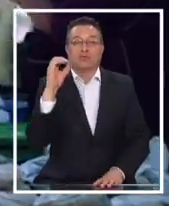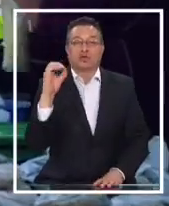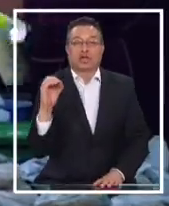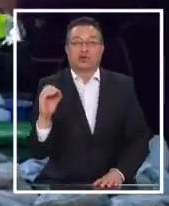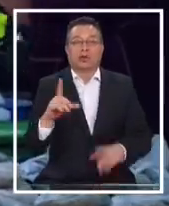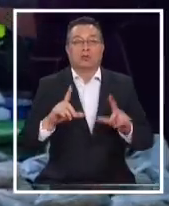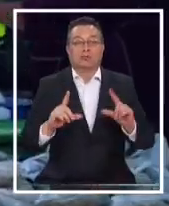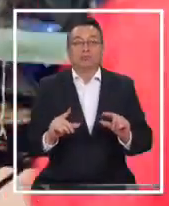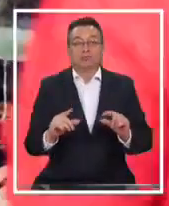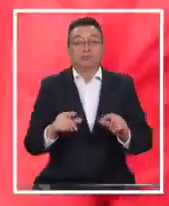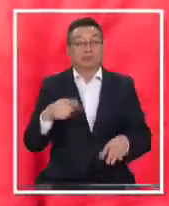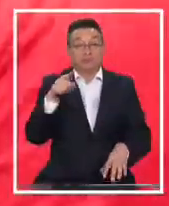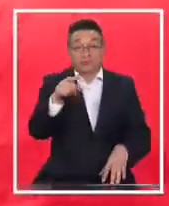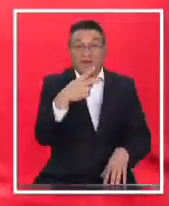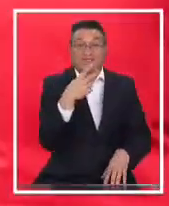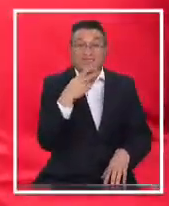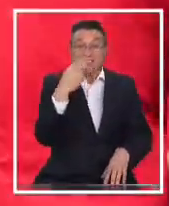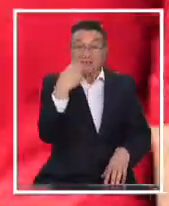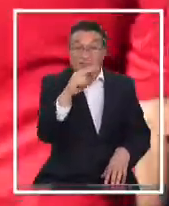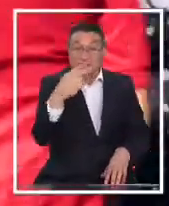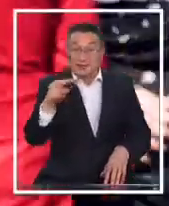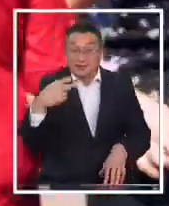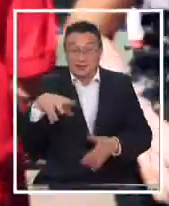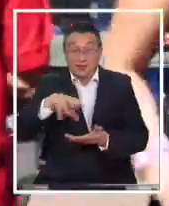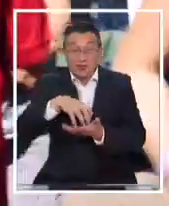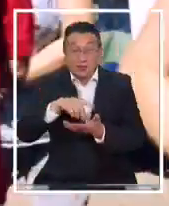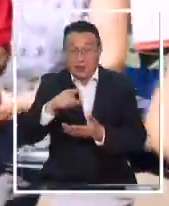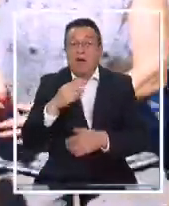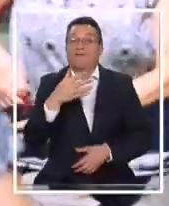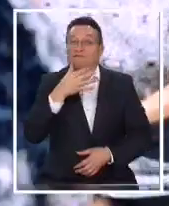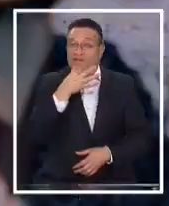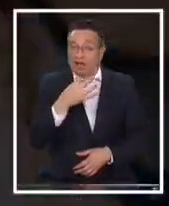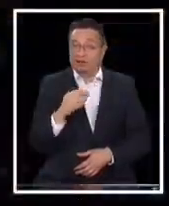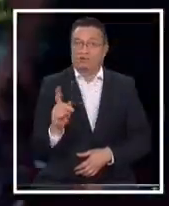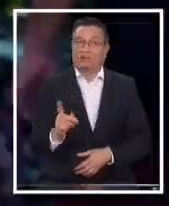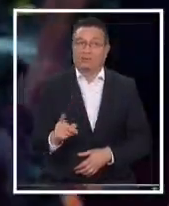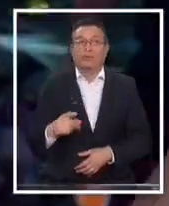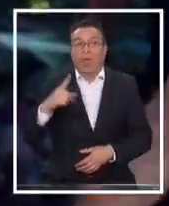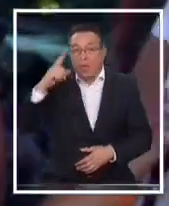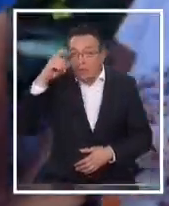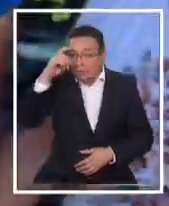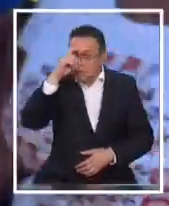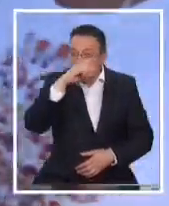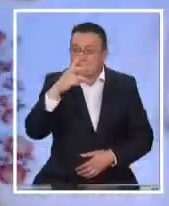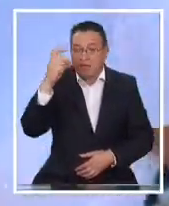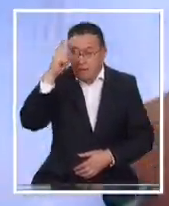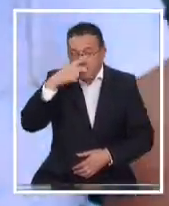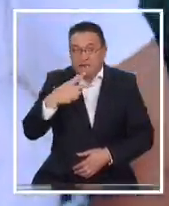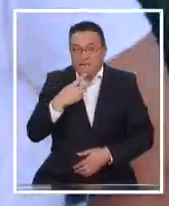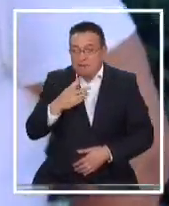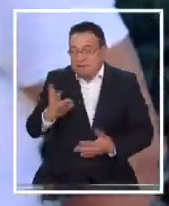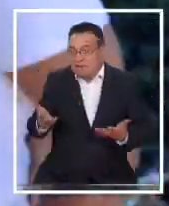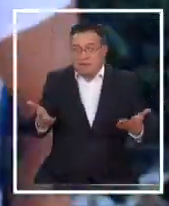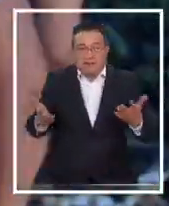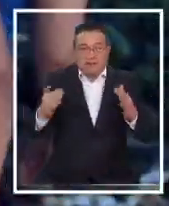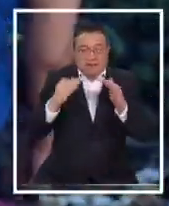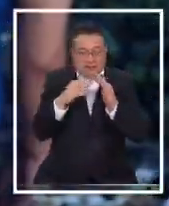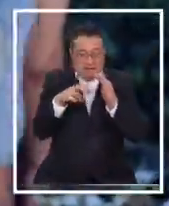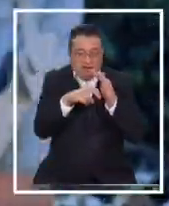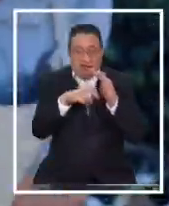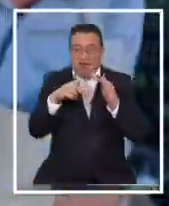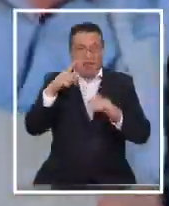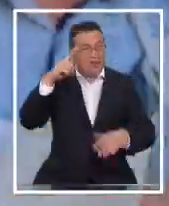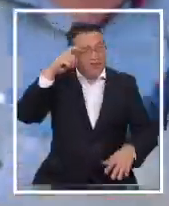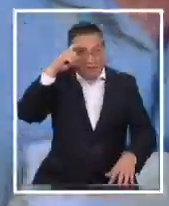39,2%, aunque sus propios habitantes reconocen que no ha sido fácil. Es difícil vivir así